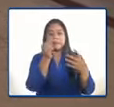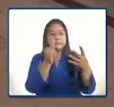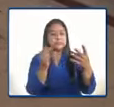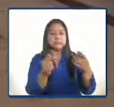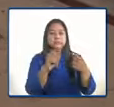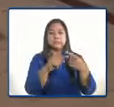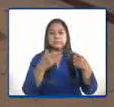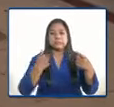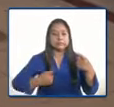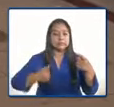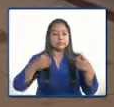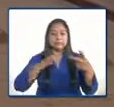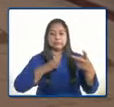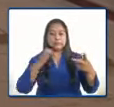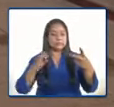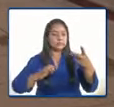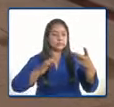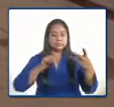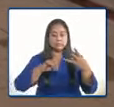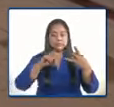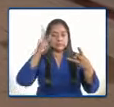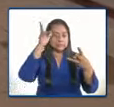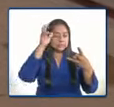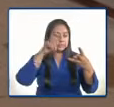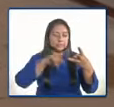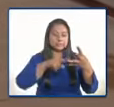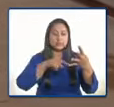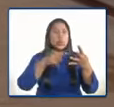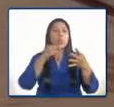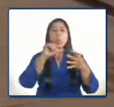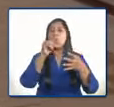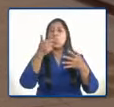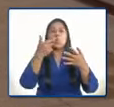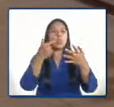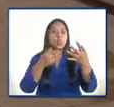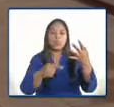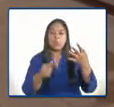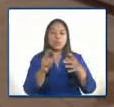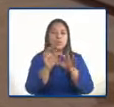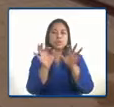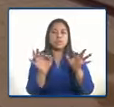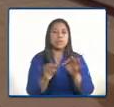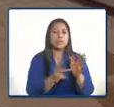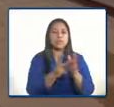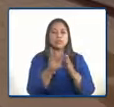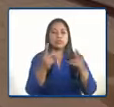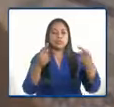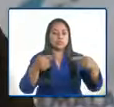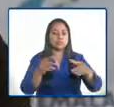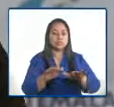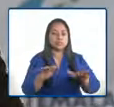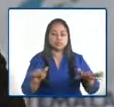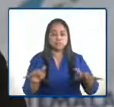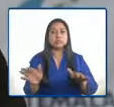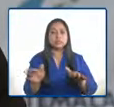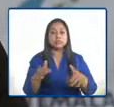física, emocional, sexual o de cualquiera de sus formas de violencia contra la niñez. Hago el llamado también a